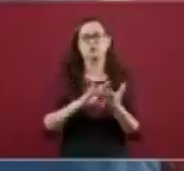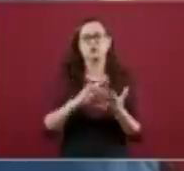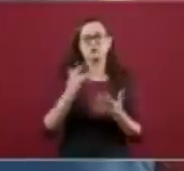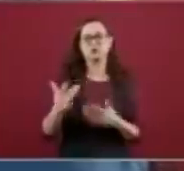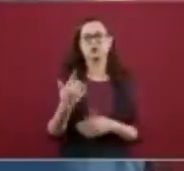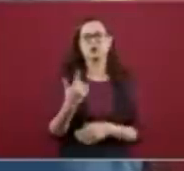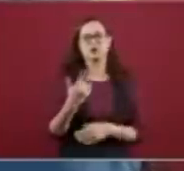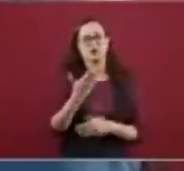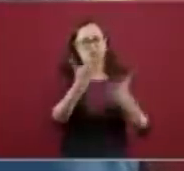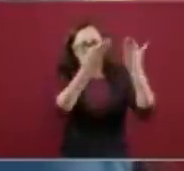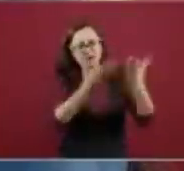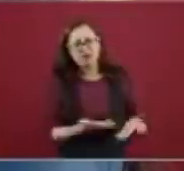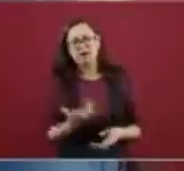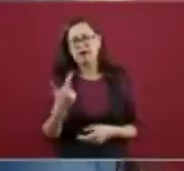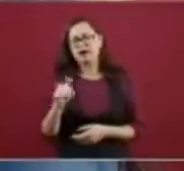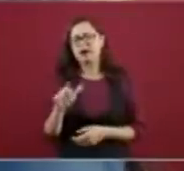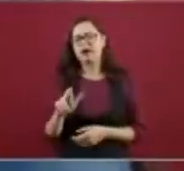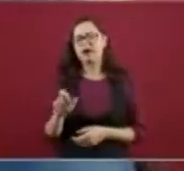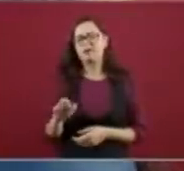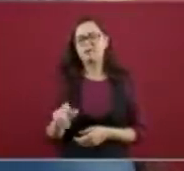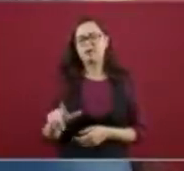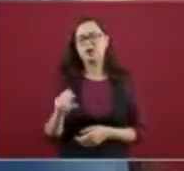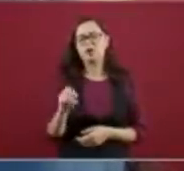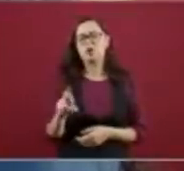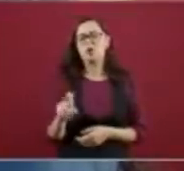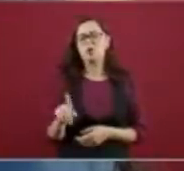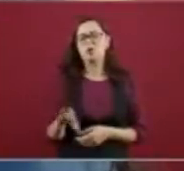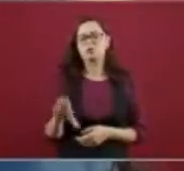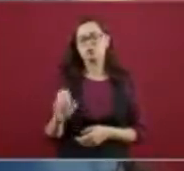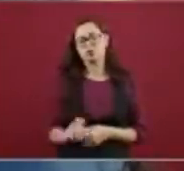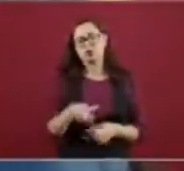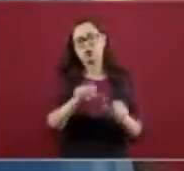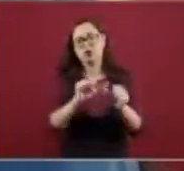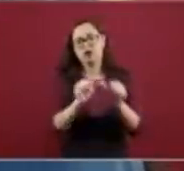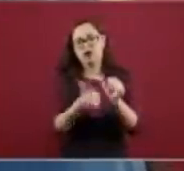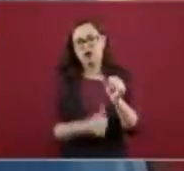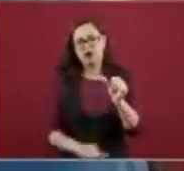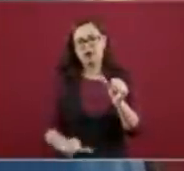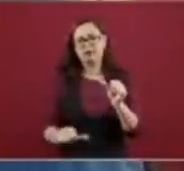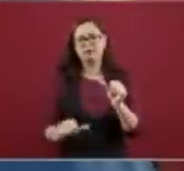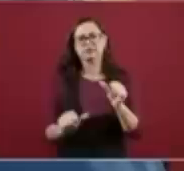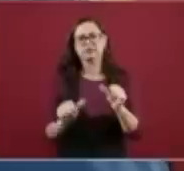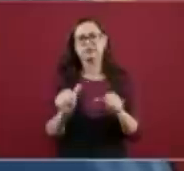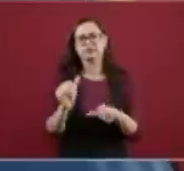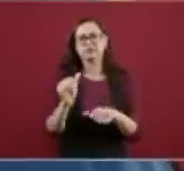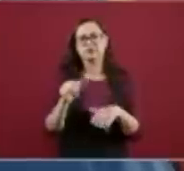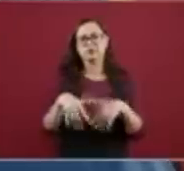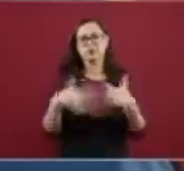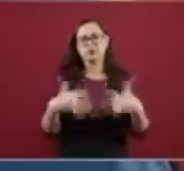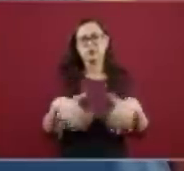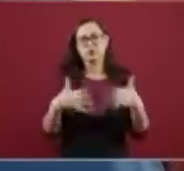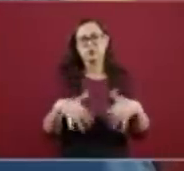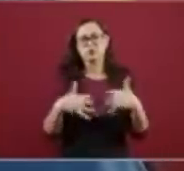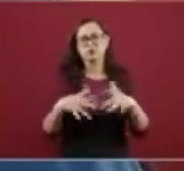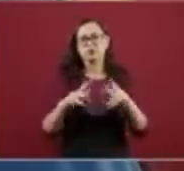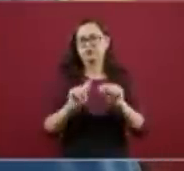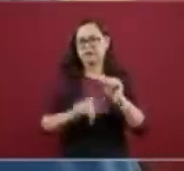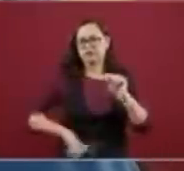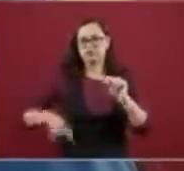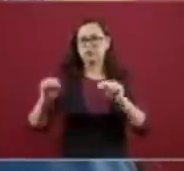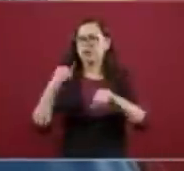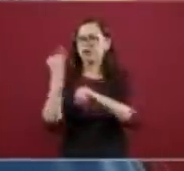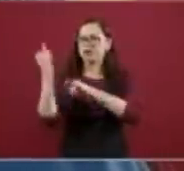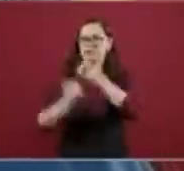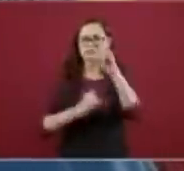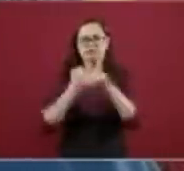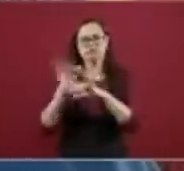Gabriel Orozco, artista de un reconocimiento nacional e internacional, por